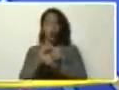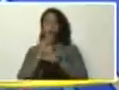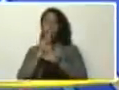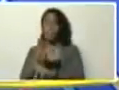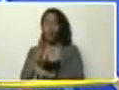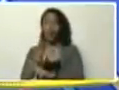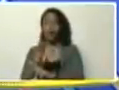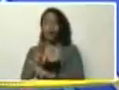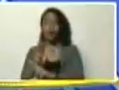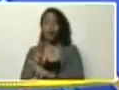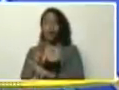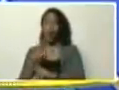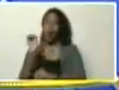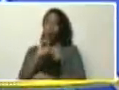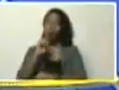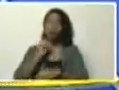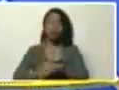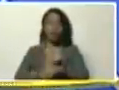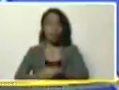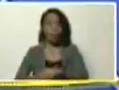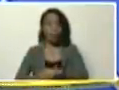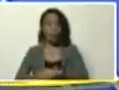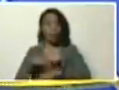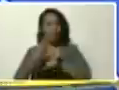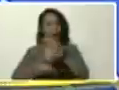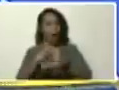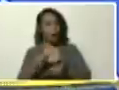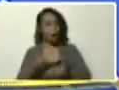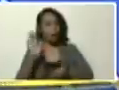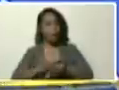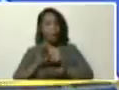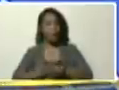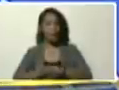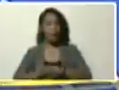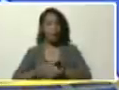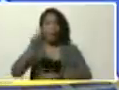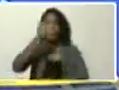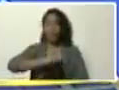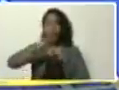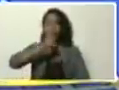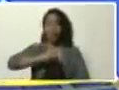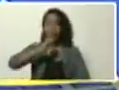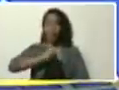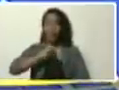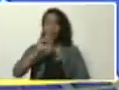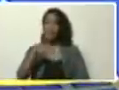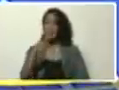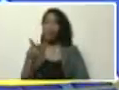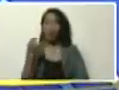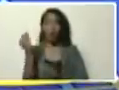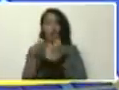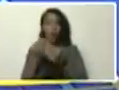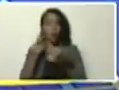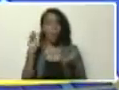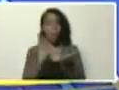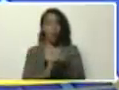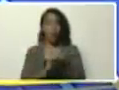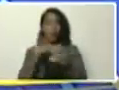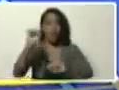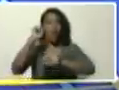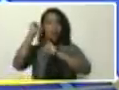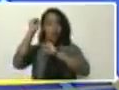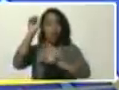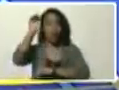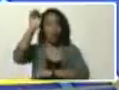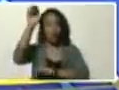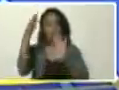resultado o por el tiempo que hemos pasado y hemos resistido, sino por cómo marca esta victoria hacia el